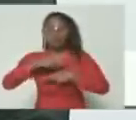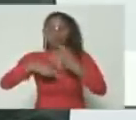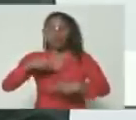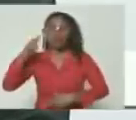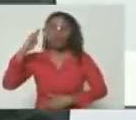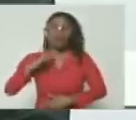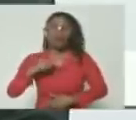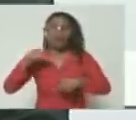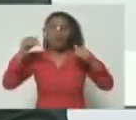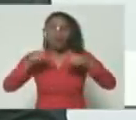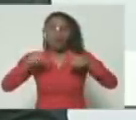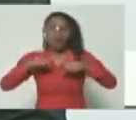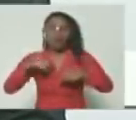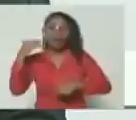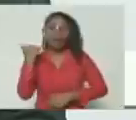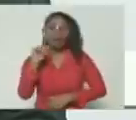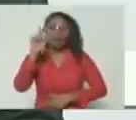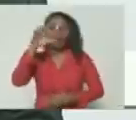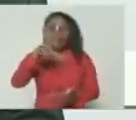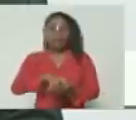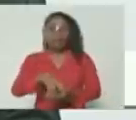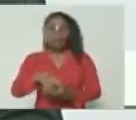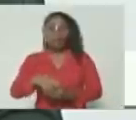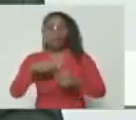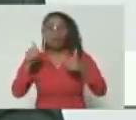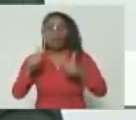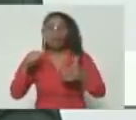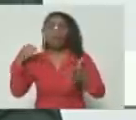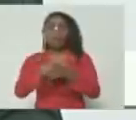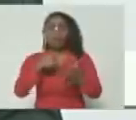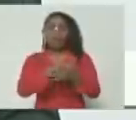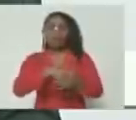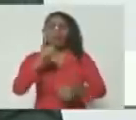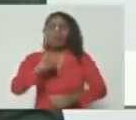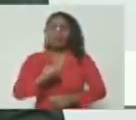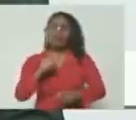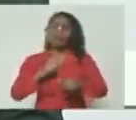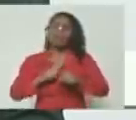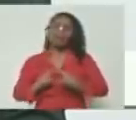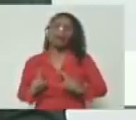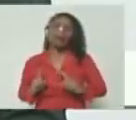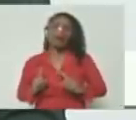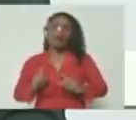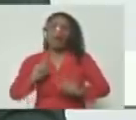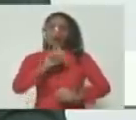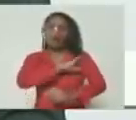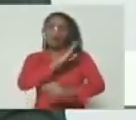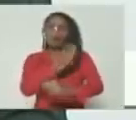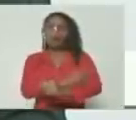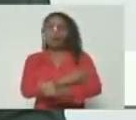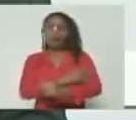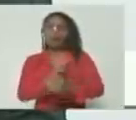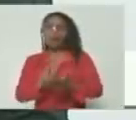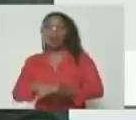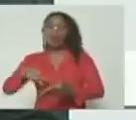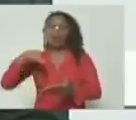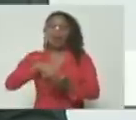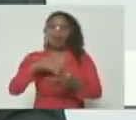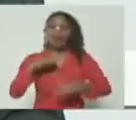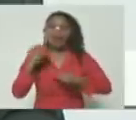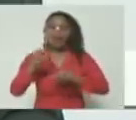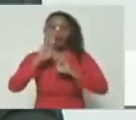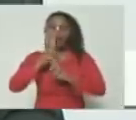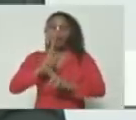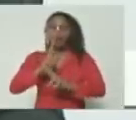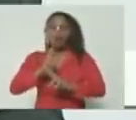bolivariana es que hoy tenemos un estado de bienestar social golpeado, sí, pero fuerte, levantado, y que da respuesta a